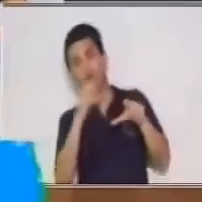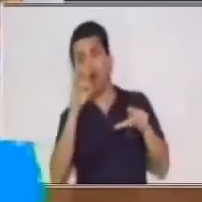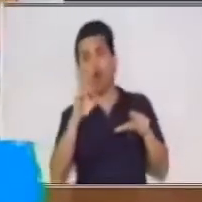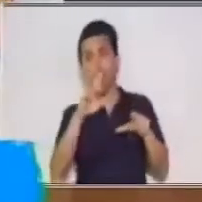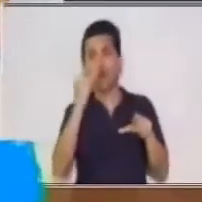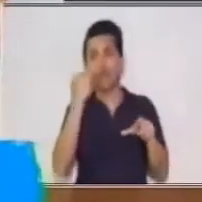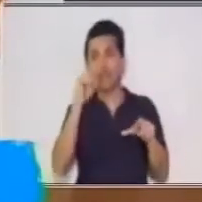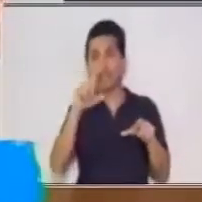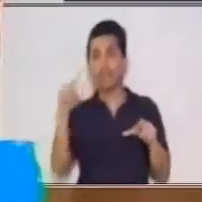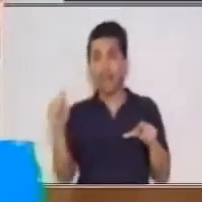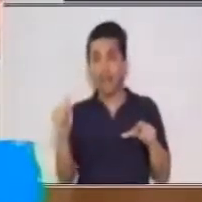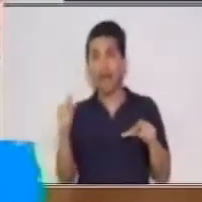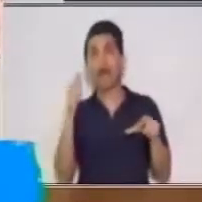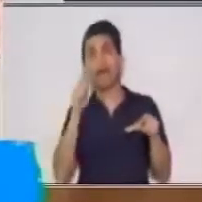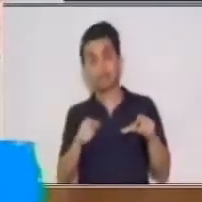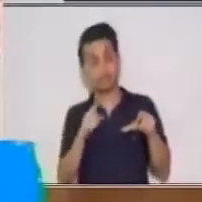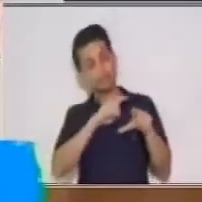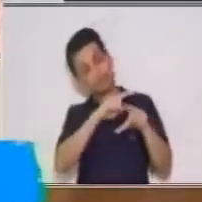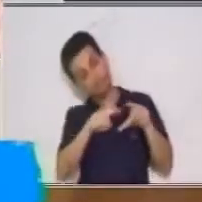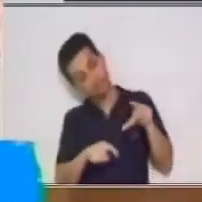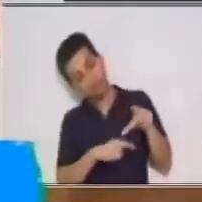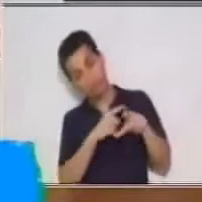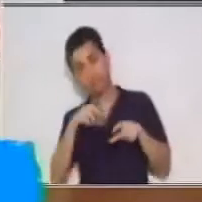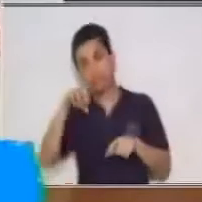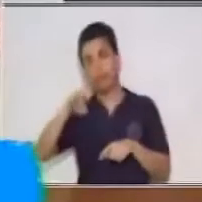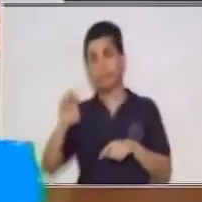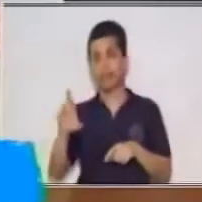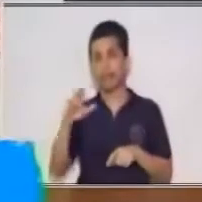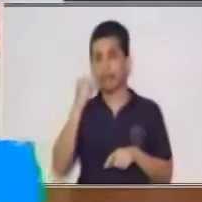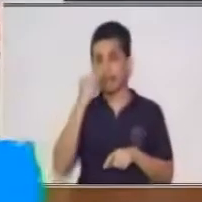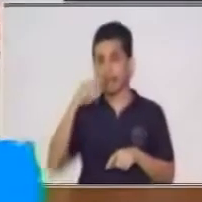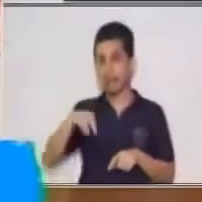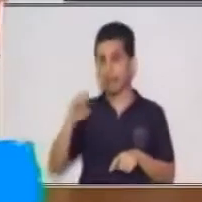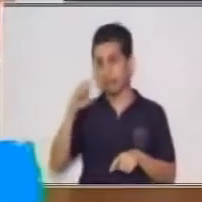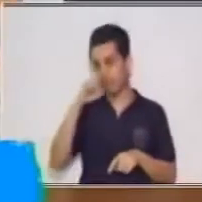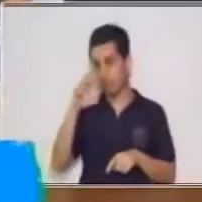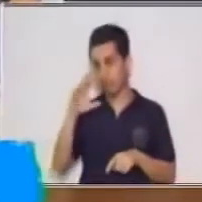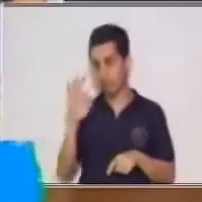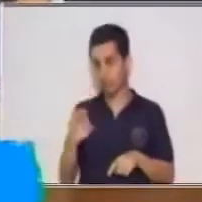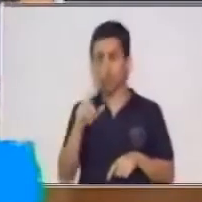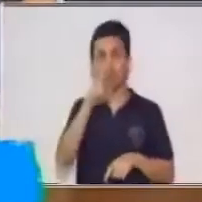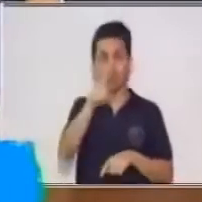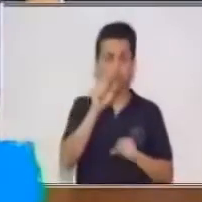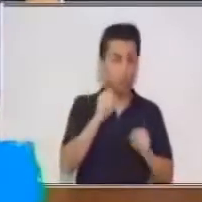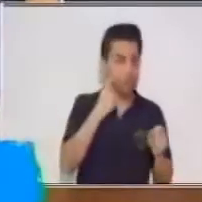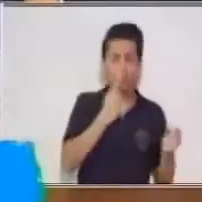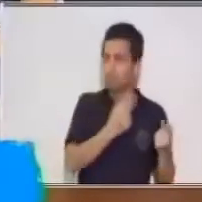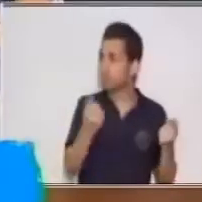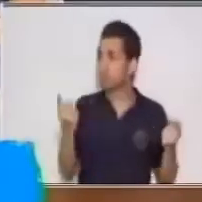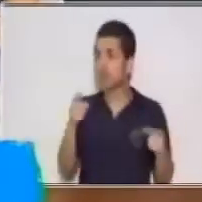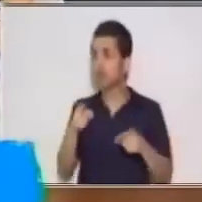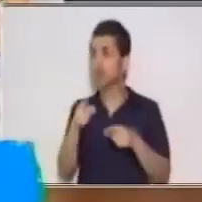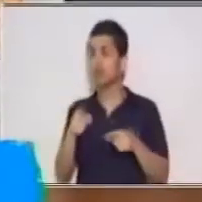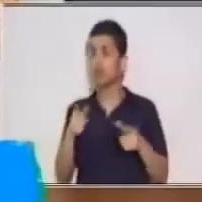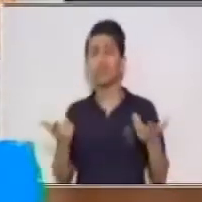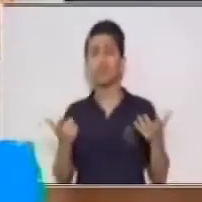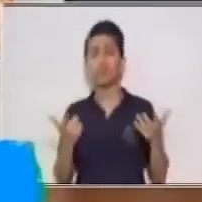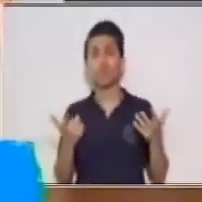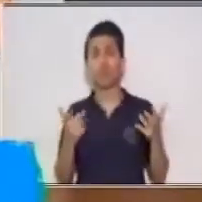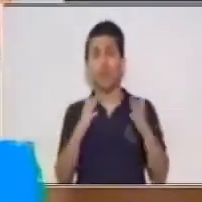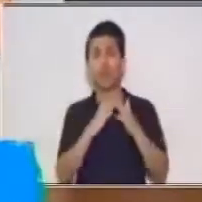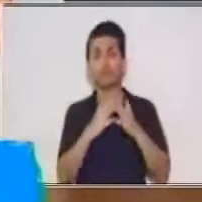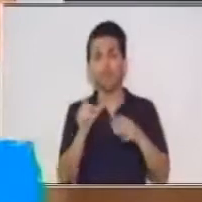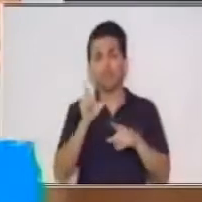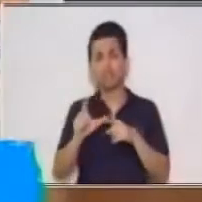cercano. Ya tienes esa figura, sabes hasta qué puedes utilizar. El tapón de tu pegamento. A veces